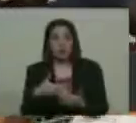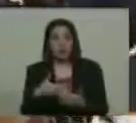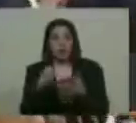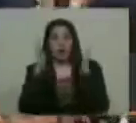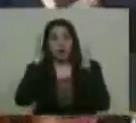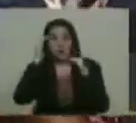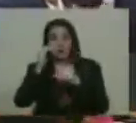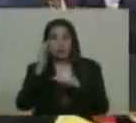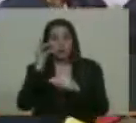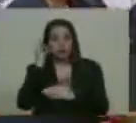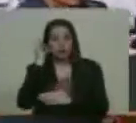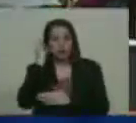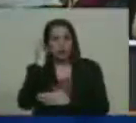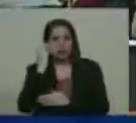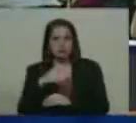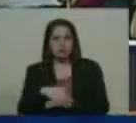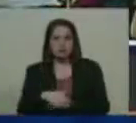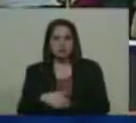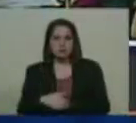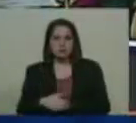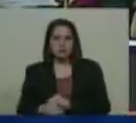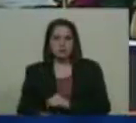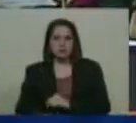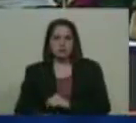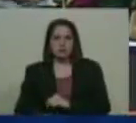Atención, mujeres.